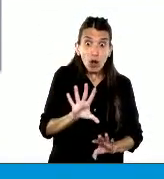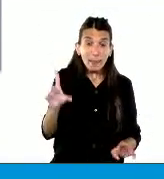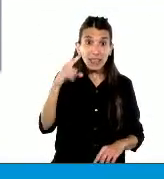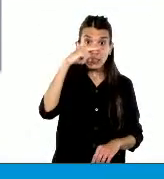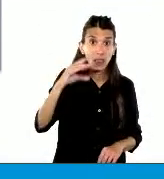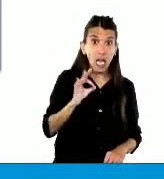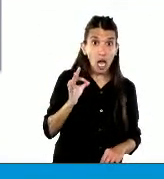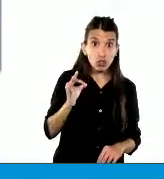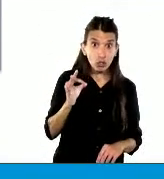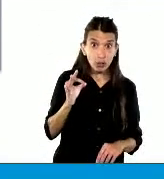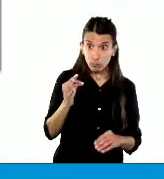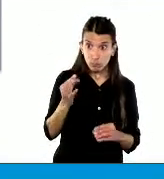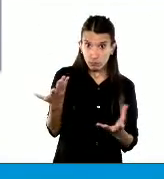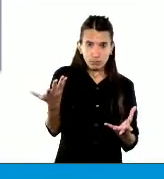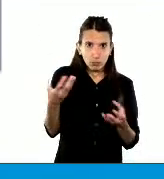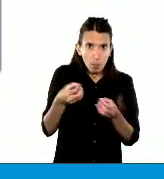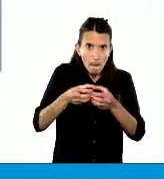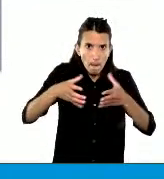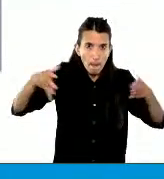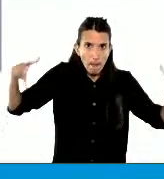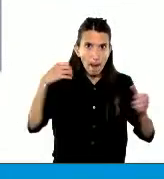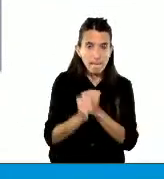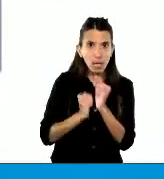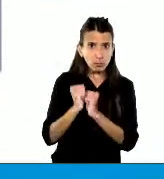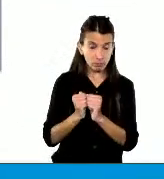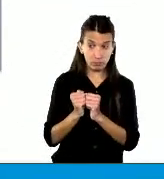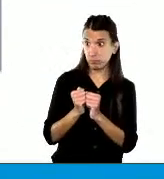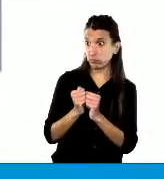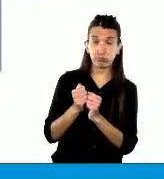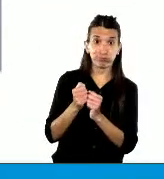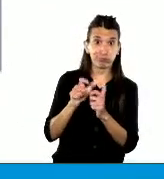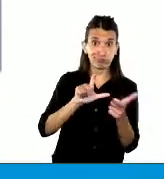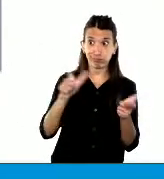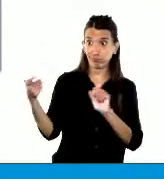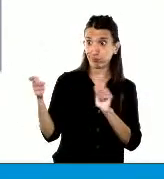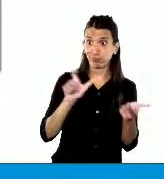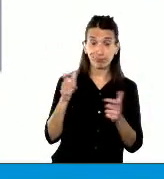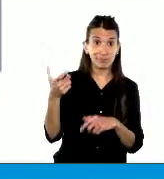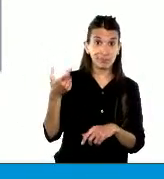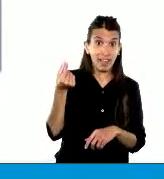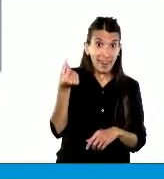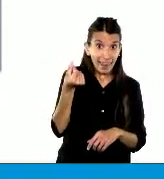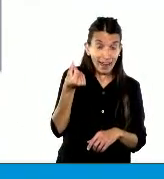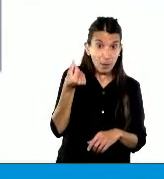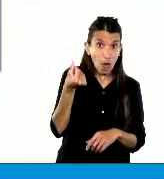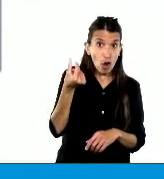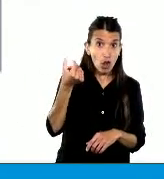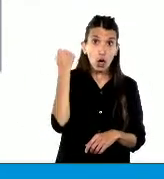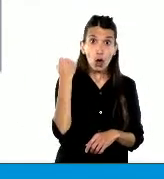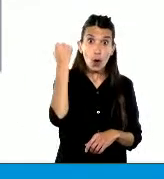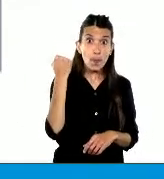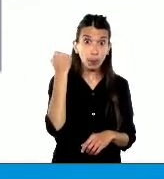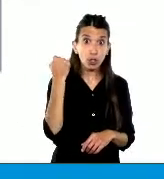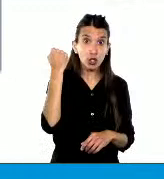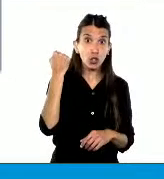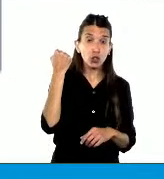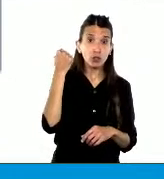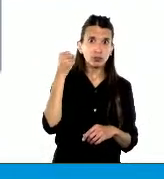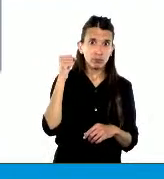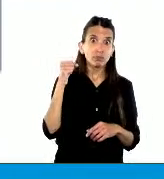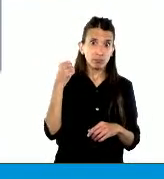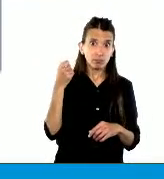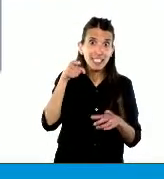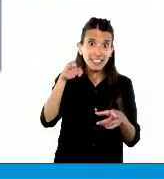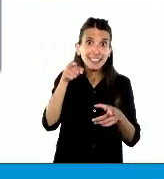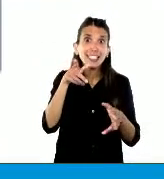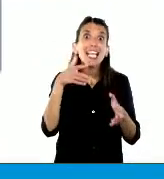otro rasgo fundamental de ese modelo económico fue el endeudamiento, porque cuando inició ese proceso histórico, la